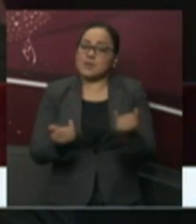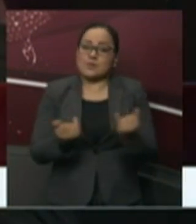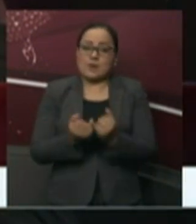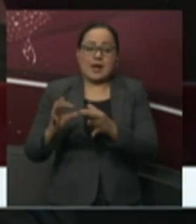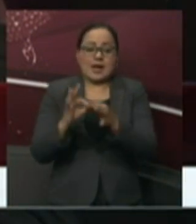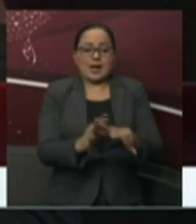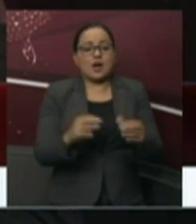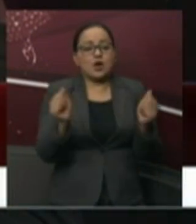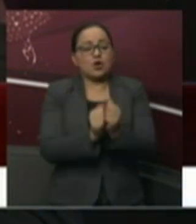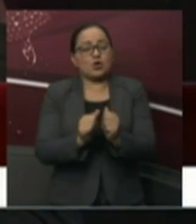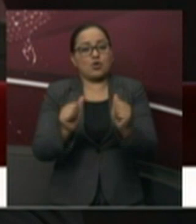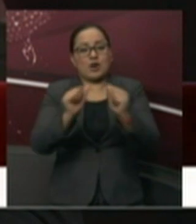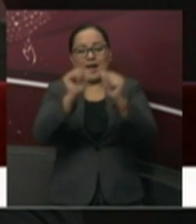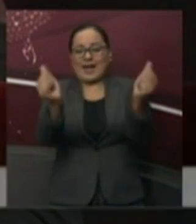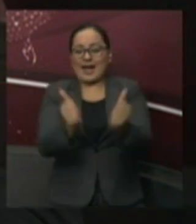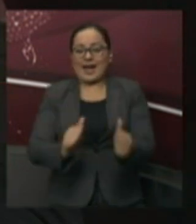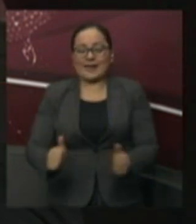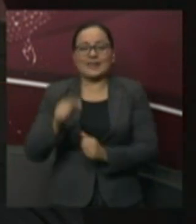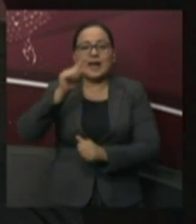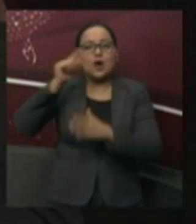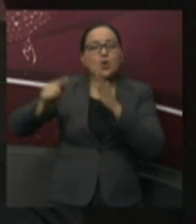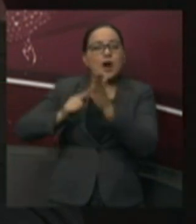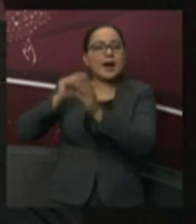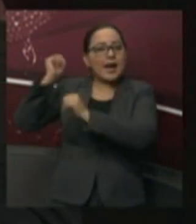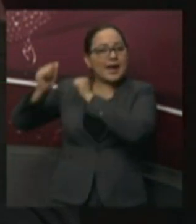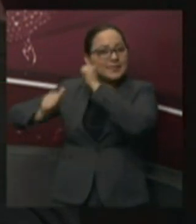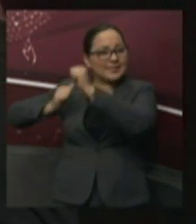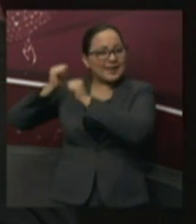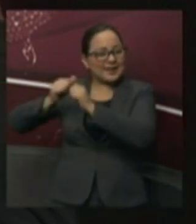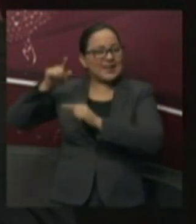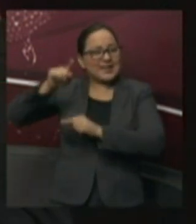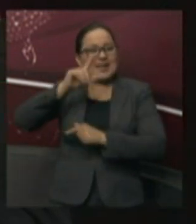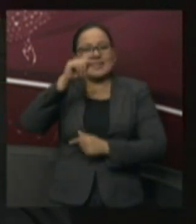las artes. En Atenas había,